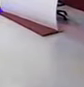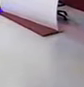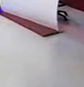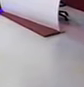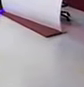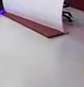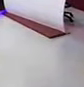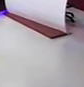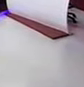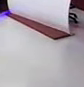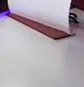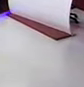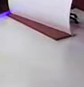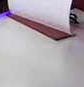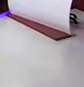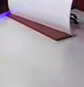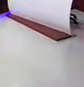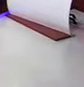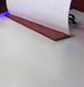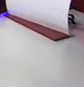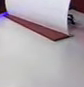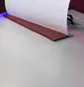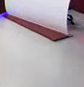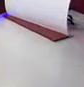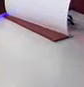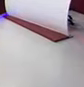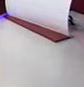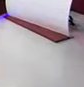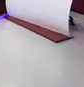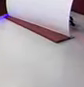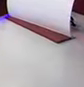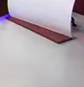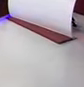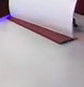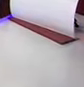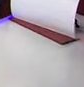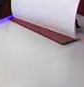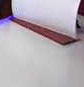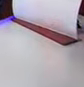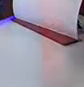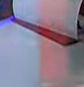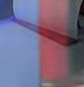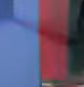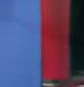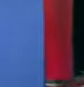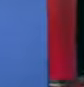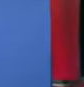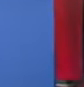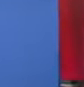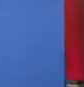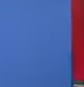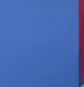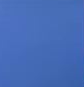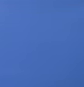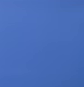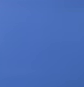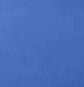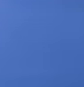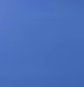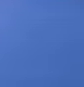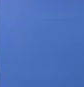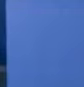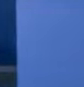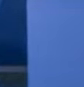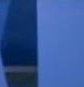Televicentro, retransmitido por RTS y a través de Radio Quito, Platinum FM. Varios canales provinciales nos acompañan.